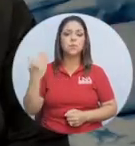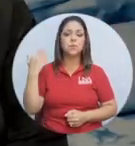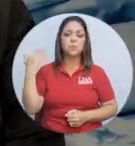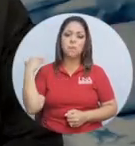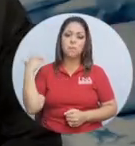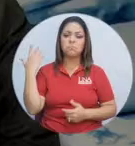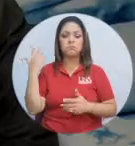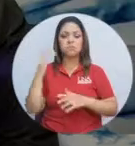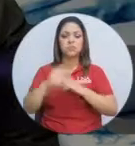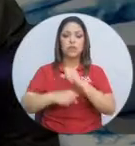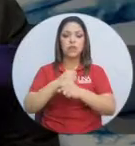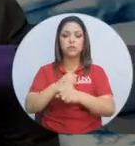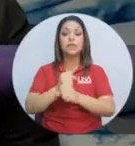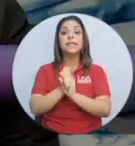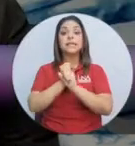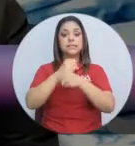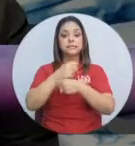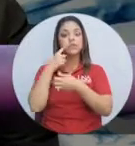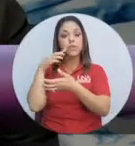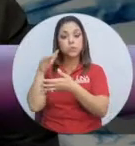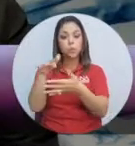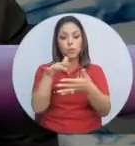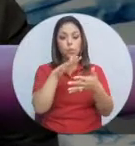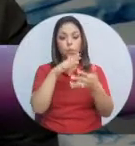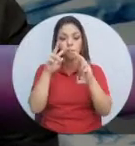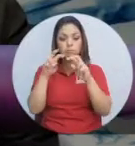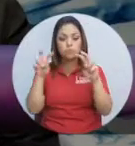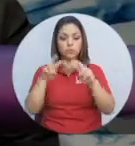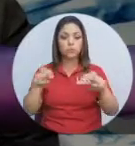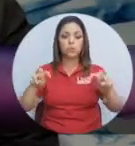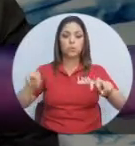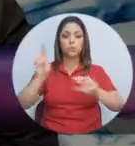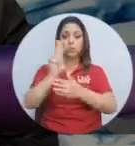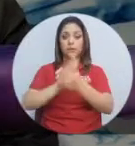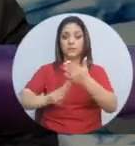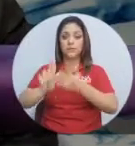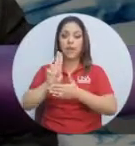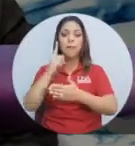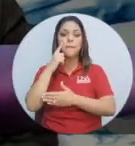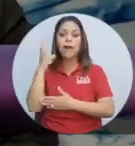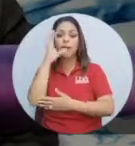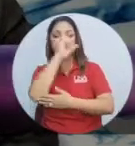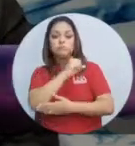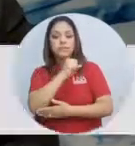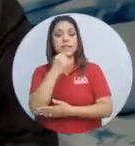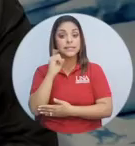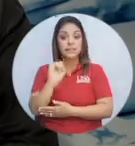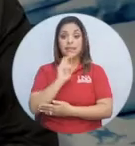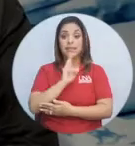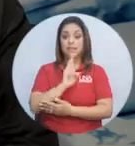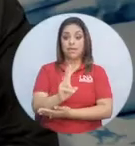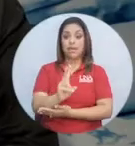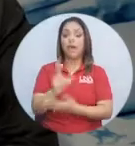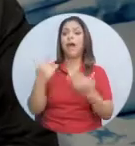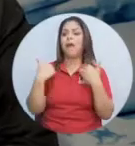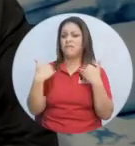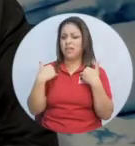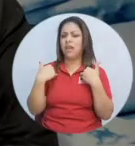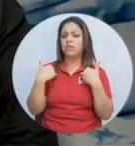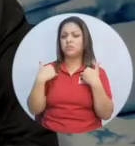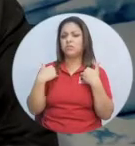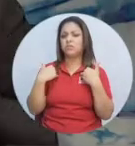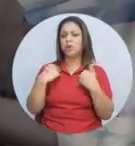par de años hicimos un estudio exploratorio en la universidad para identificar si efectivamente estaban